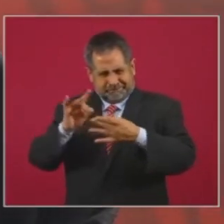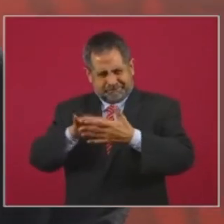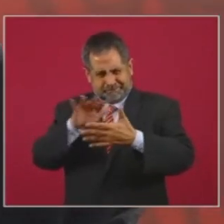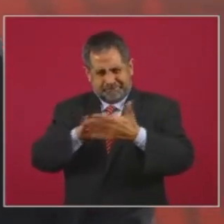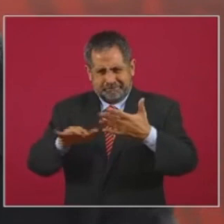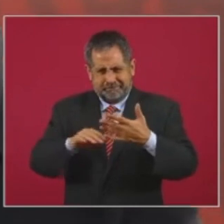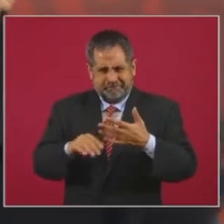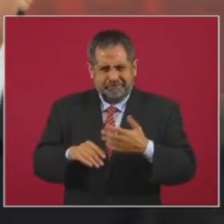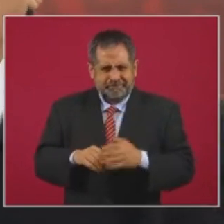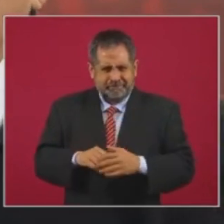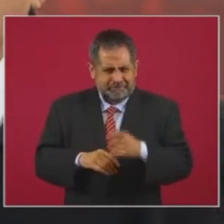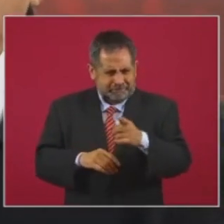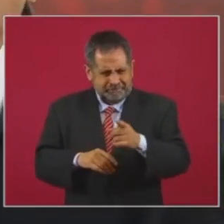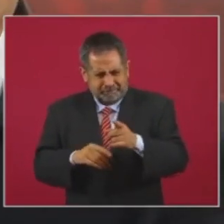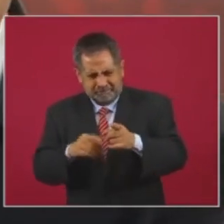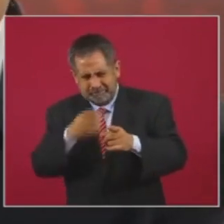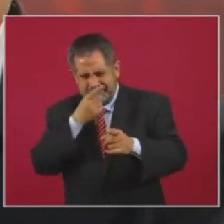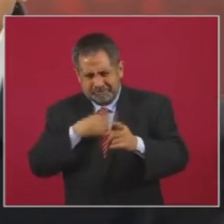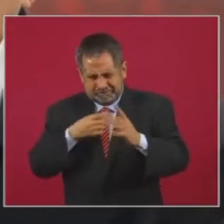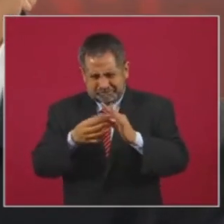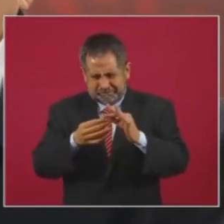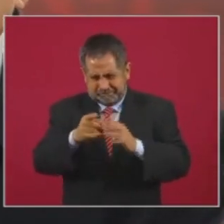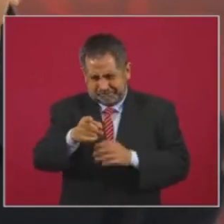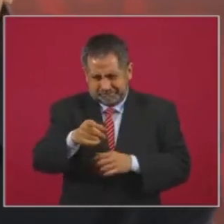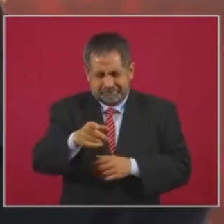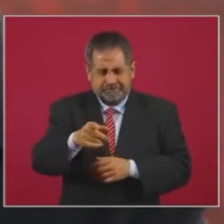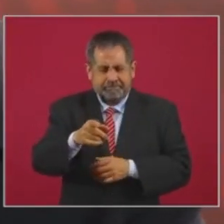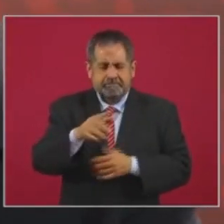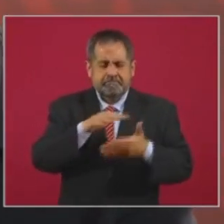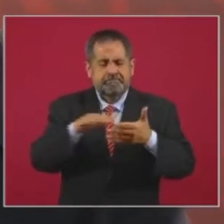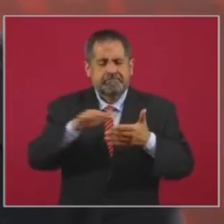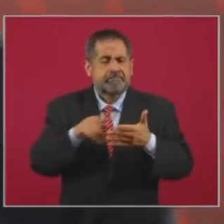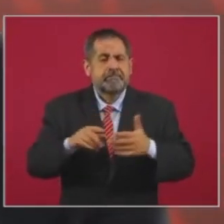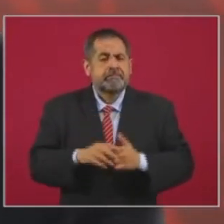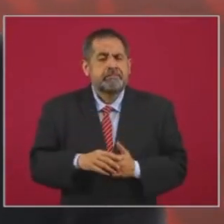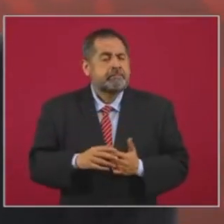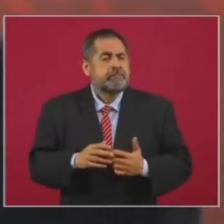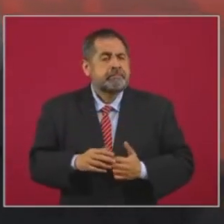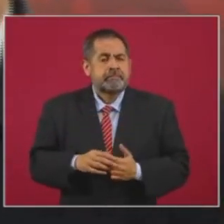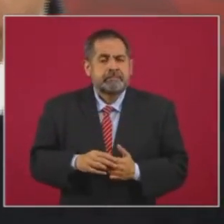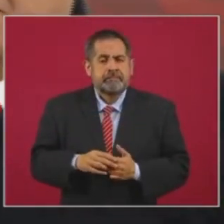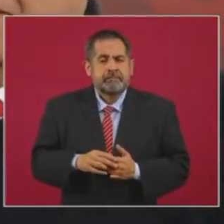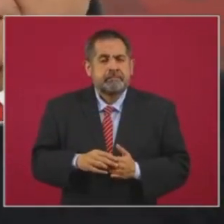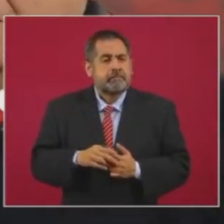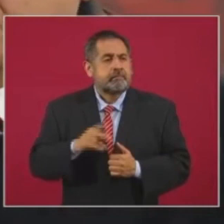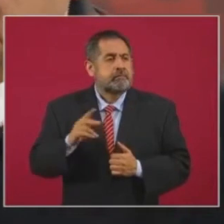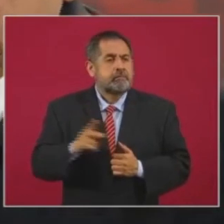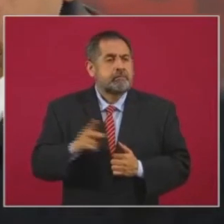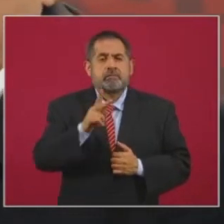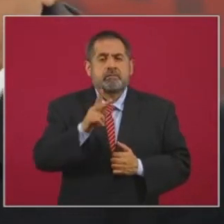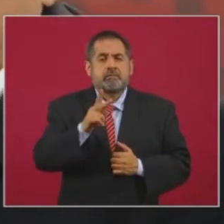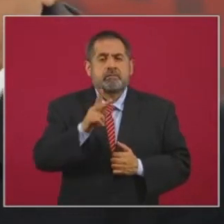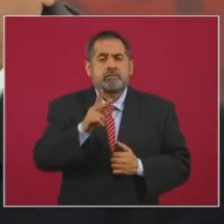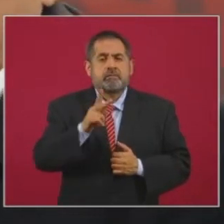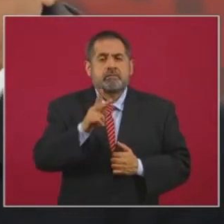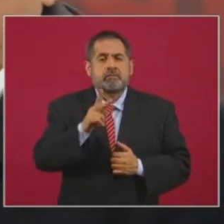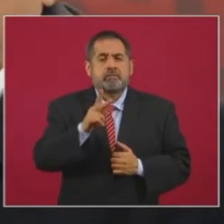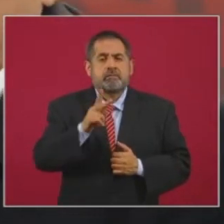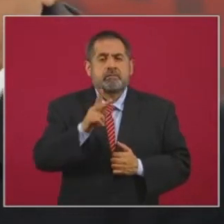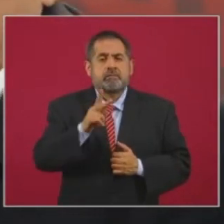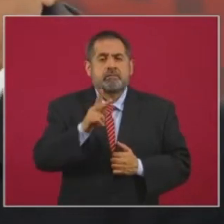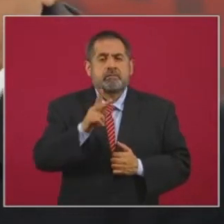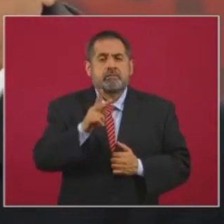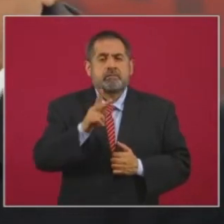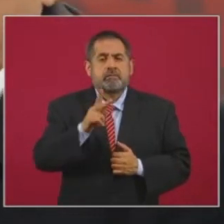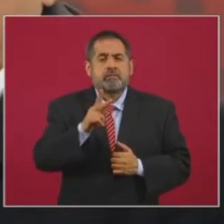las primeras palabras del escrito, en la provincia, en los estados, no